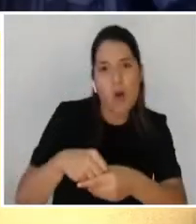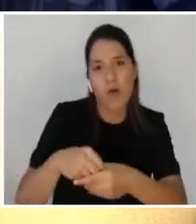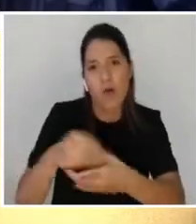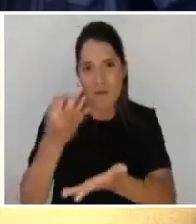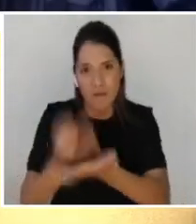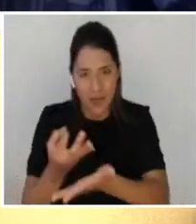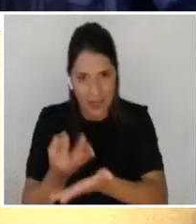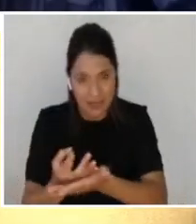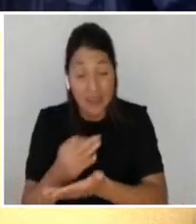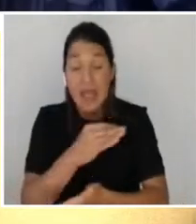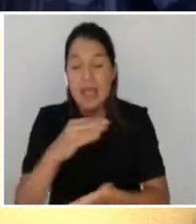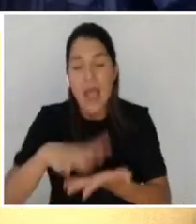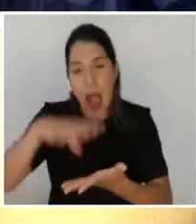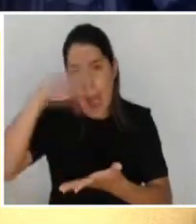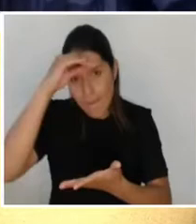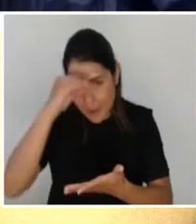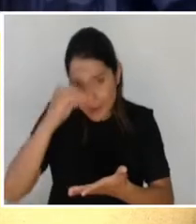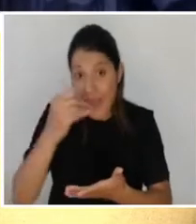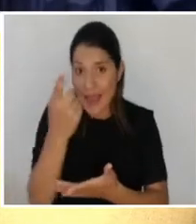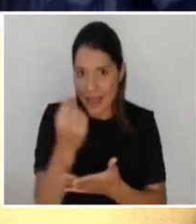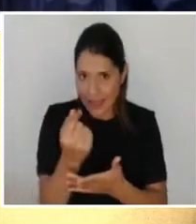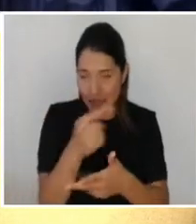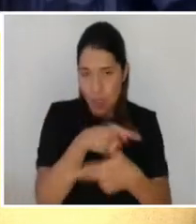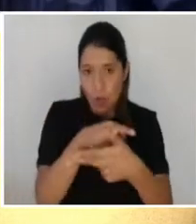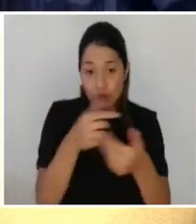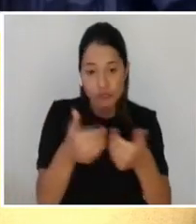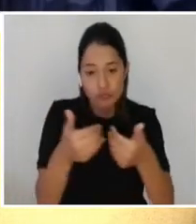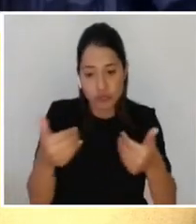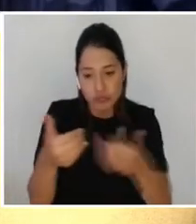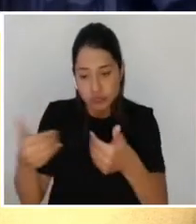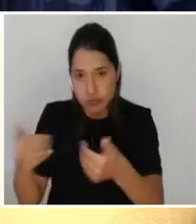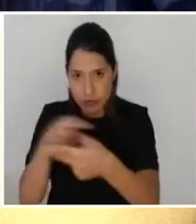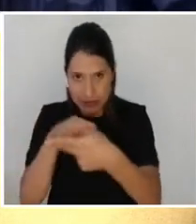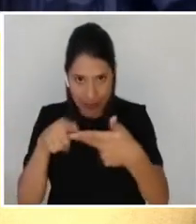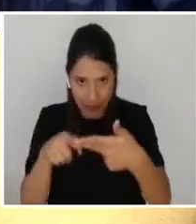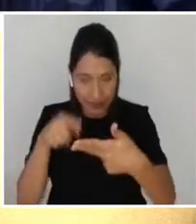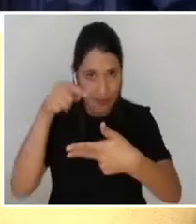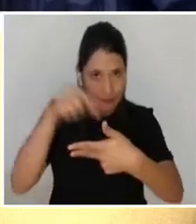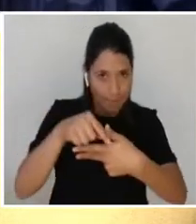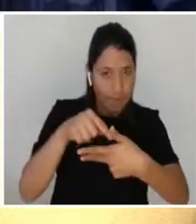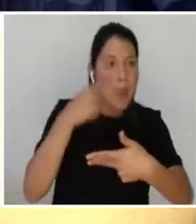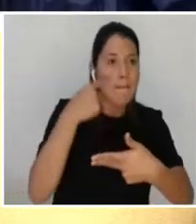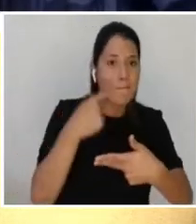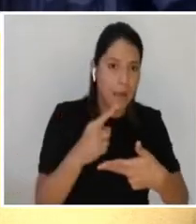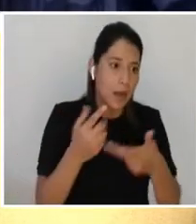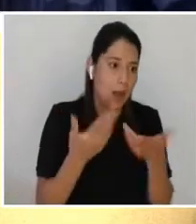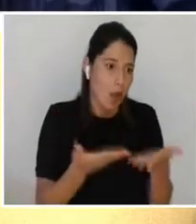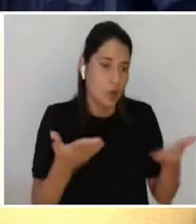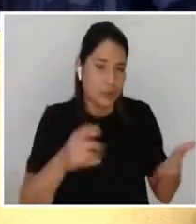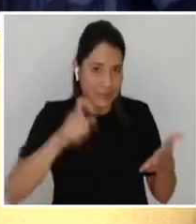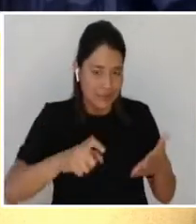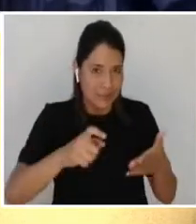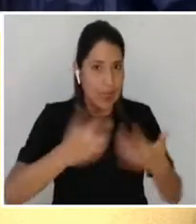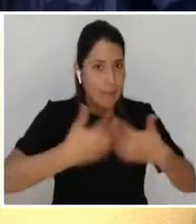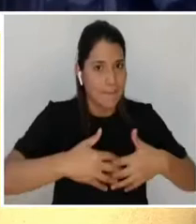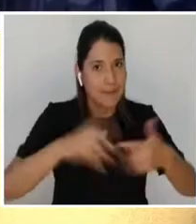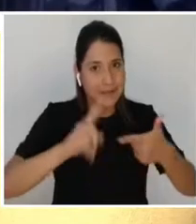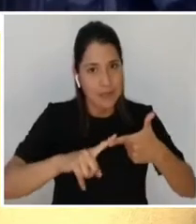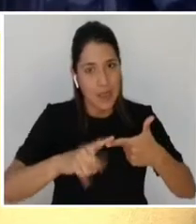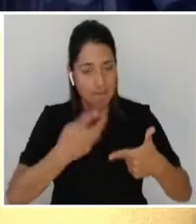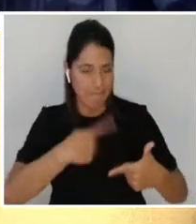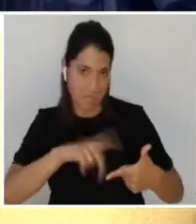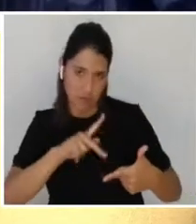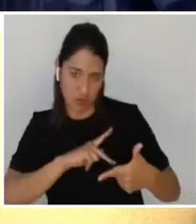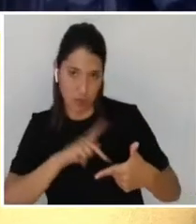tengo que dividir mi dinero en tres. Uno que es para los activos de la empresa, otro que es el personal, ¿verdad? Y el